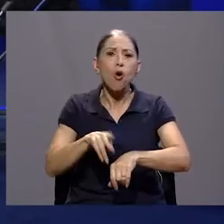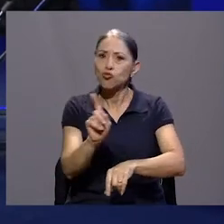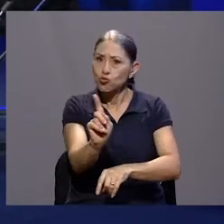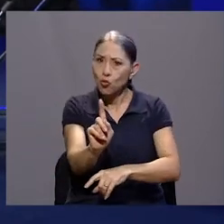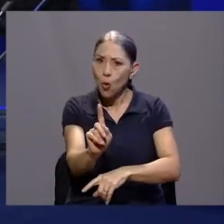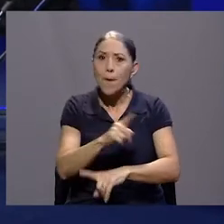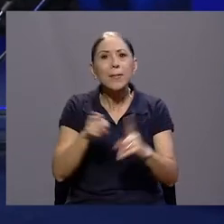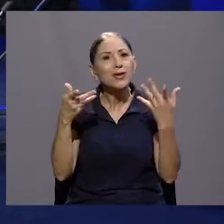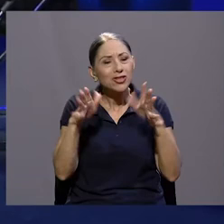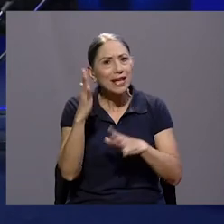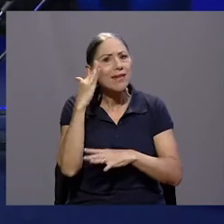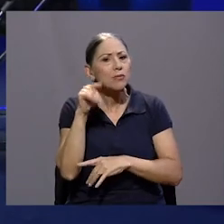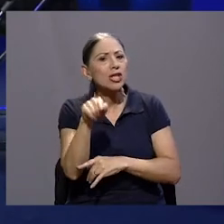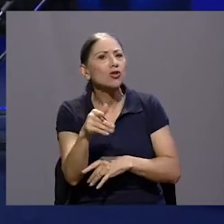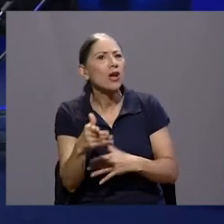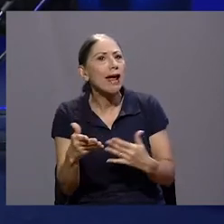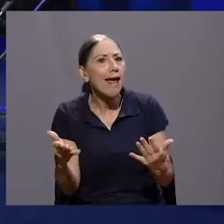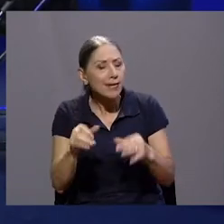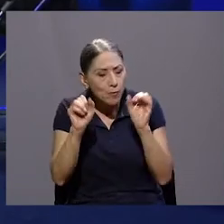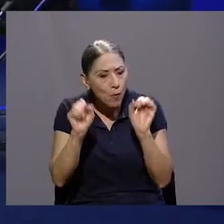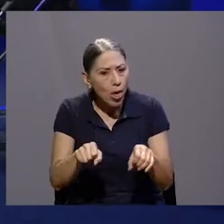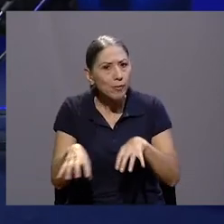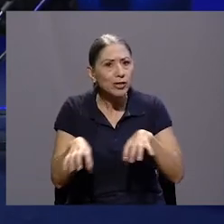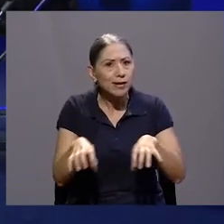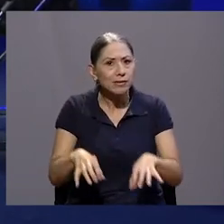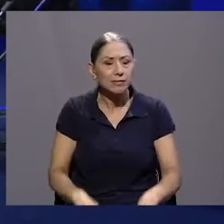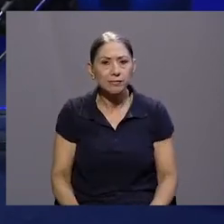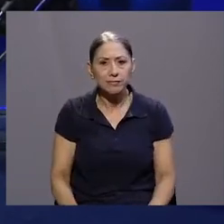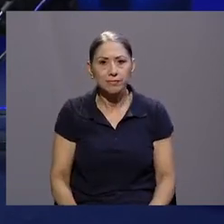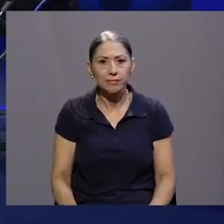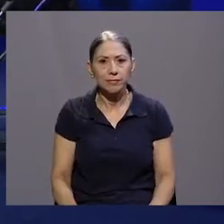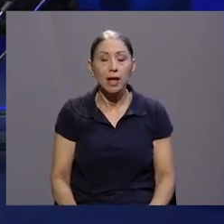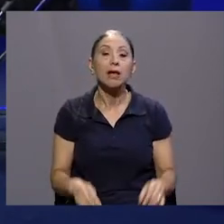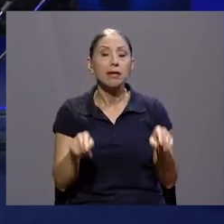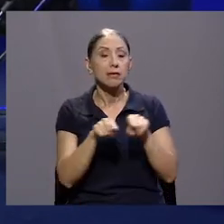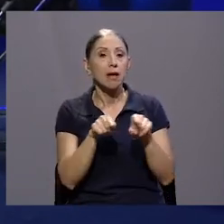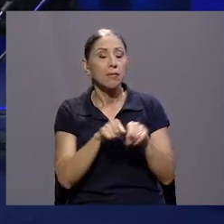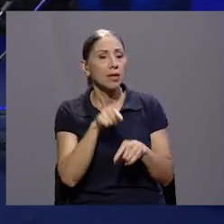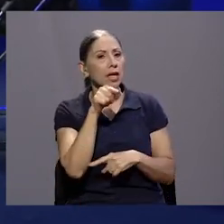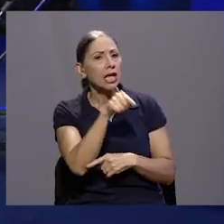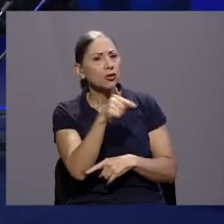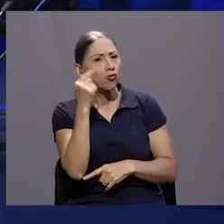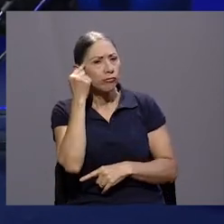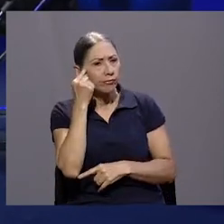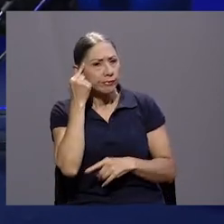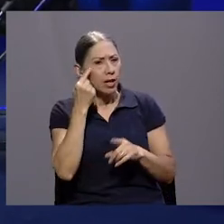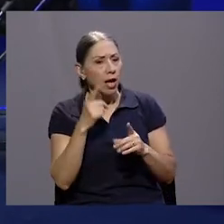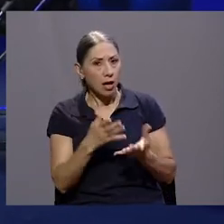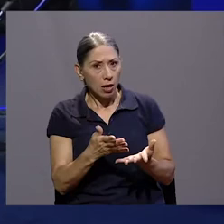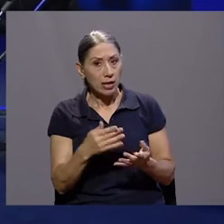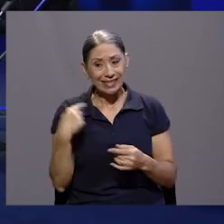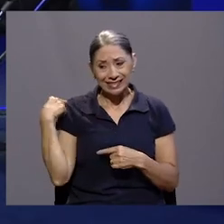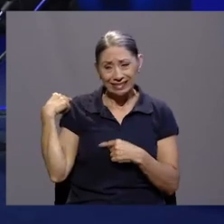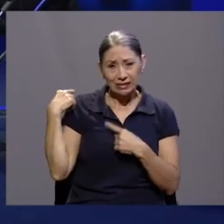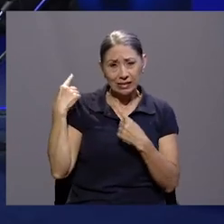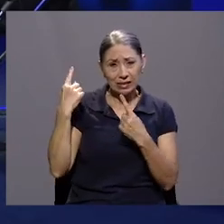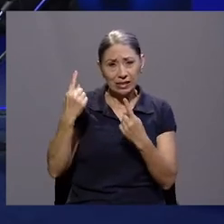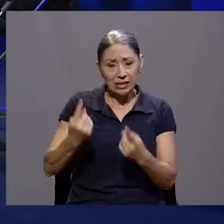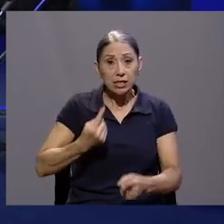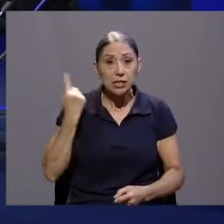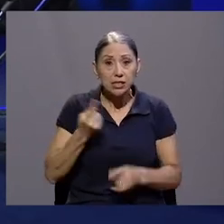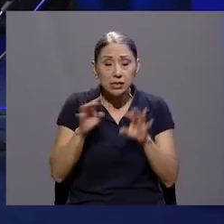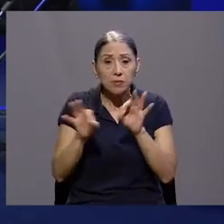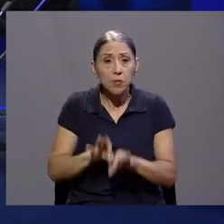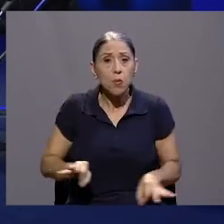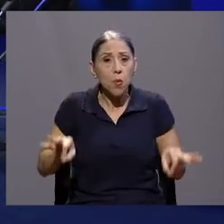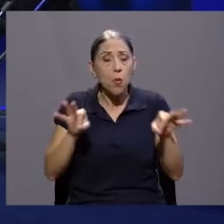pero por lo menos ya tiene un nombre y nos podemos identificar y tomar acción creo que esto nos lleva también a otra reflexión y es que si bien siempre ha sido importante